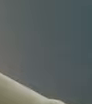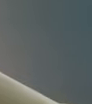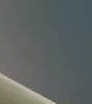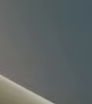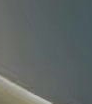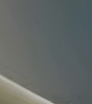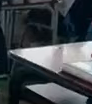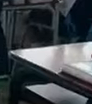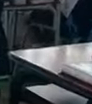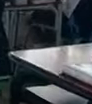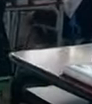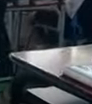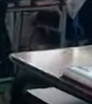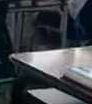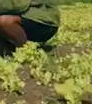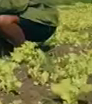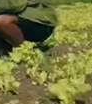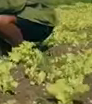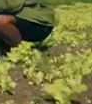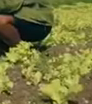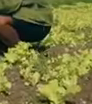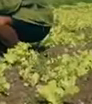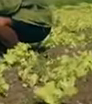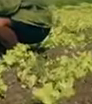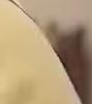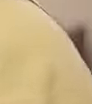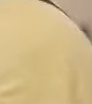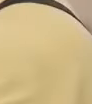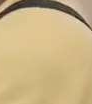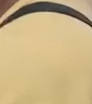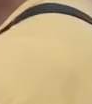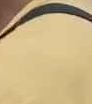de un pueblo, mi pueblo, nuestro pueblo.